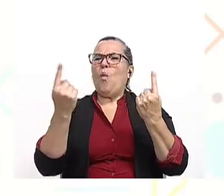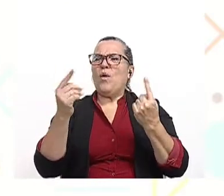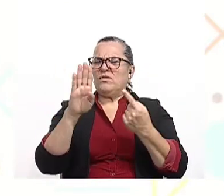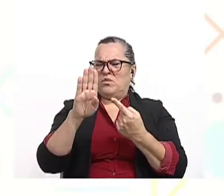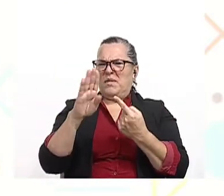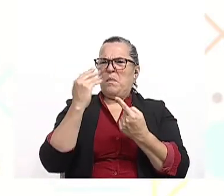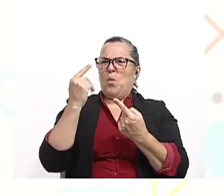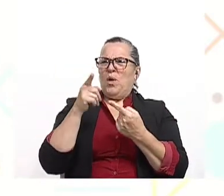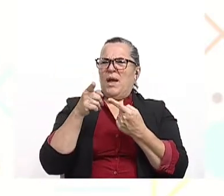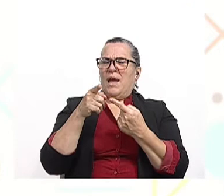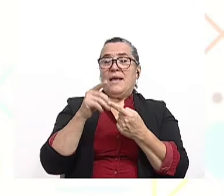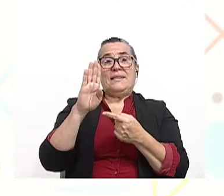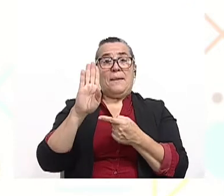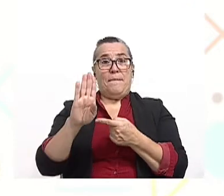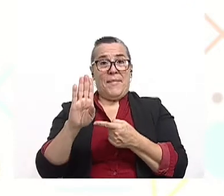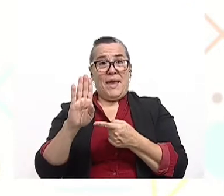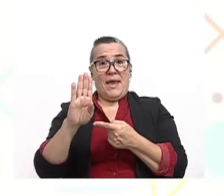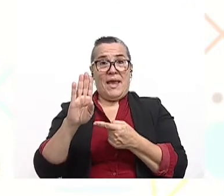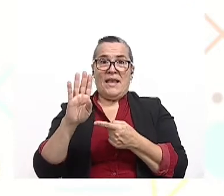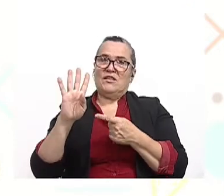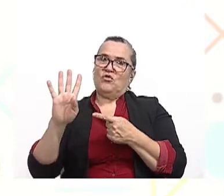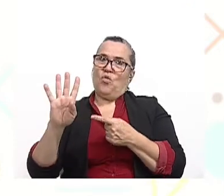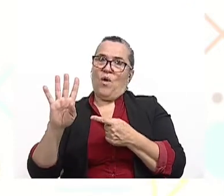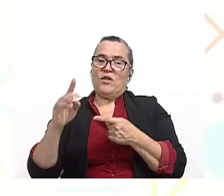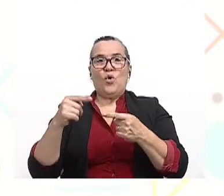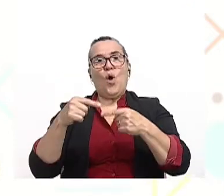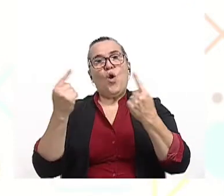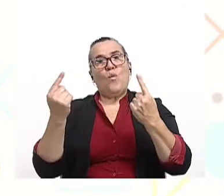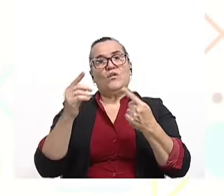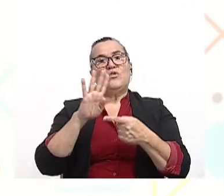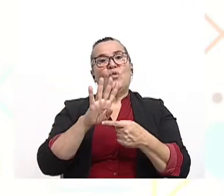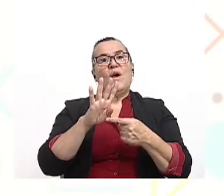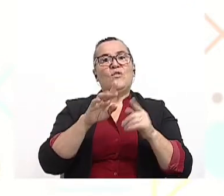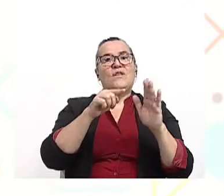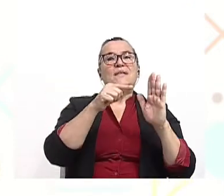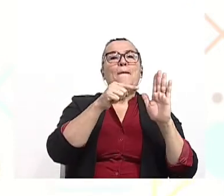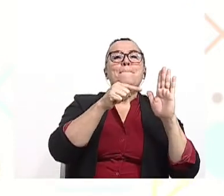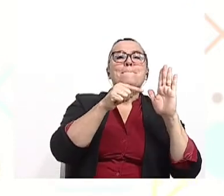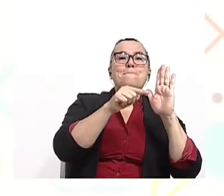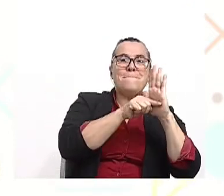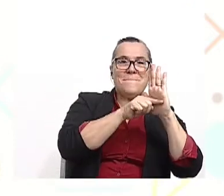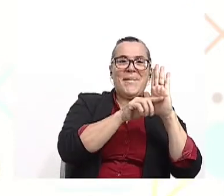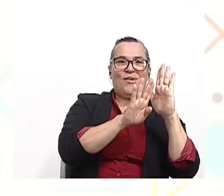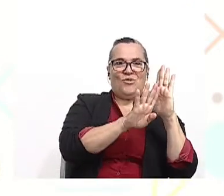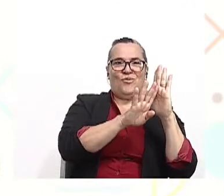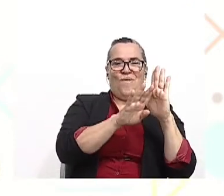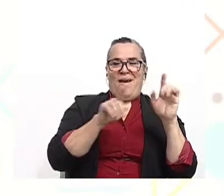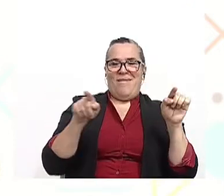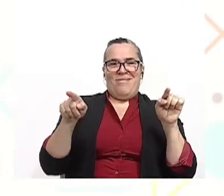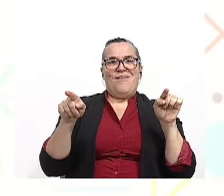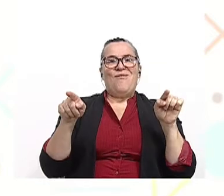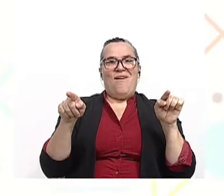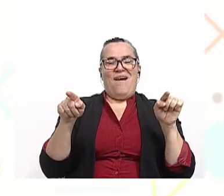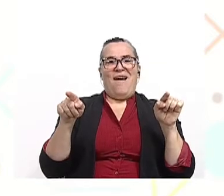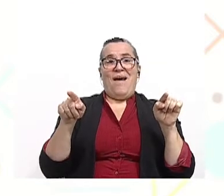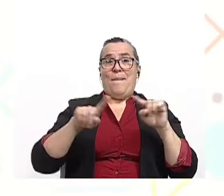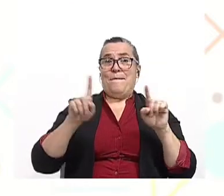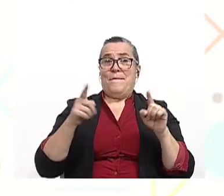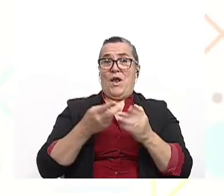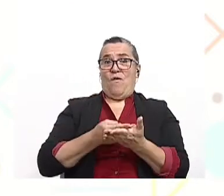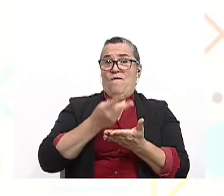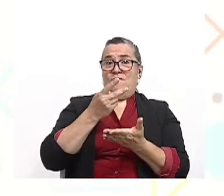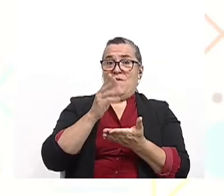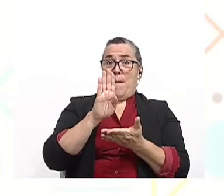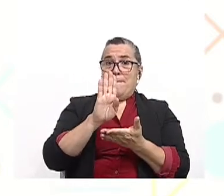qué? Porque si b es 4, el opuesto de 4 es menos 4. Pero si el valor de b